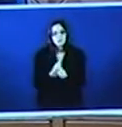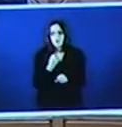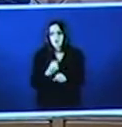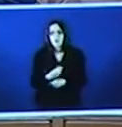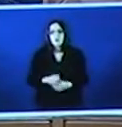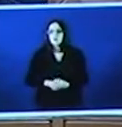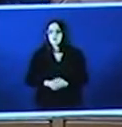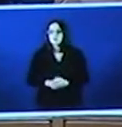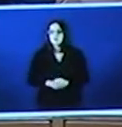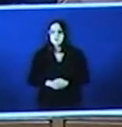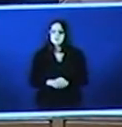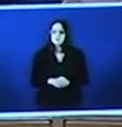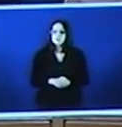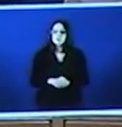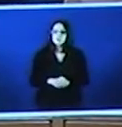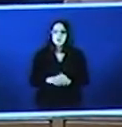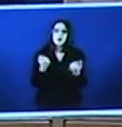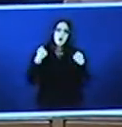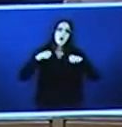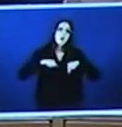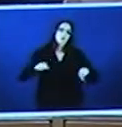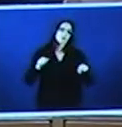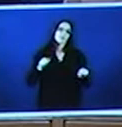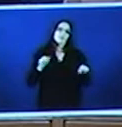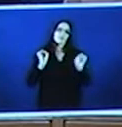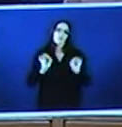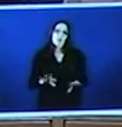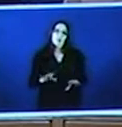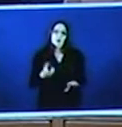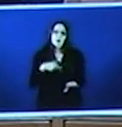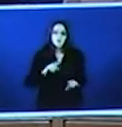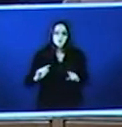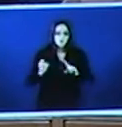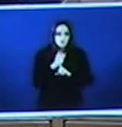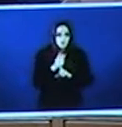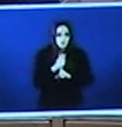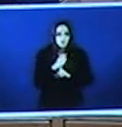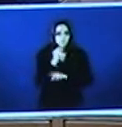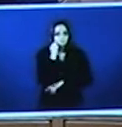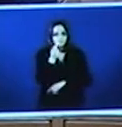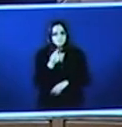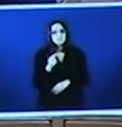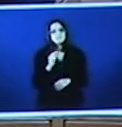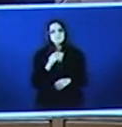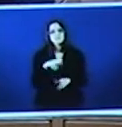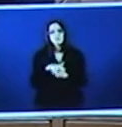Dende o primeiro día. A pesar de atopar a situación coa que nos atopamos en abril do ano